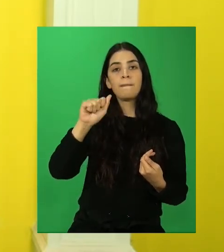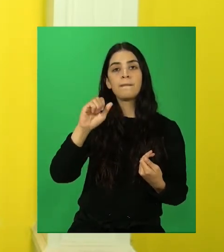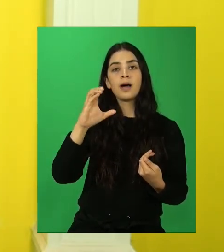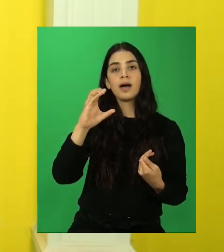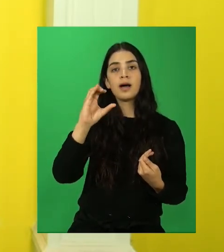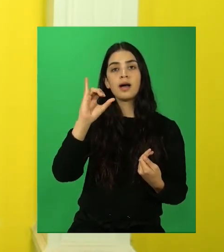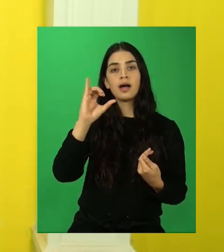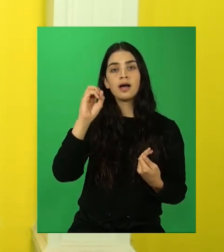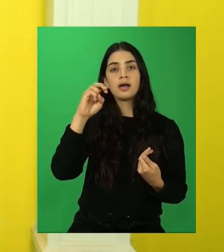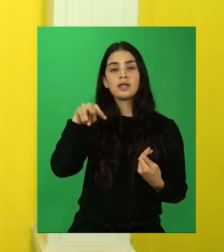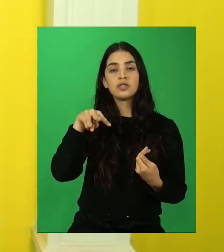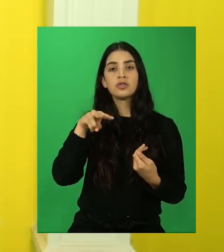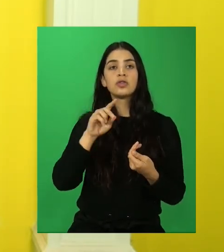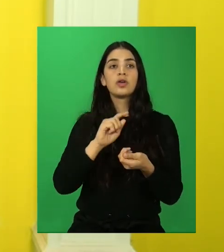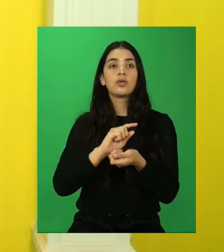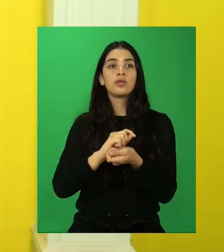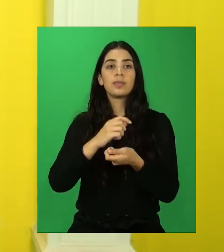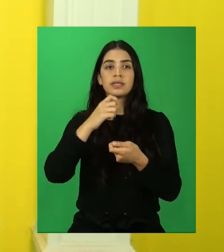condensación.